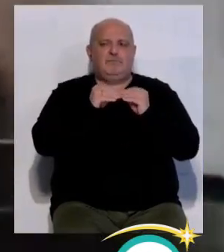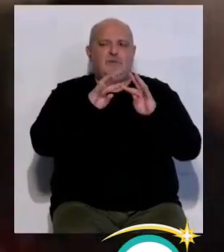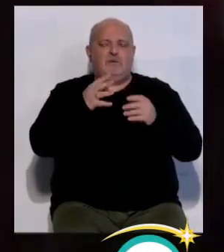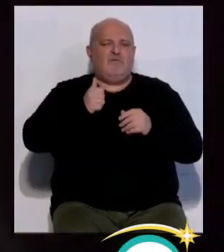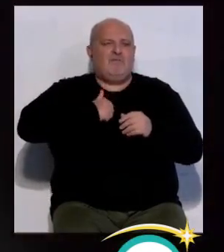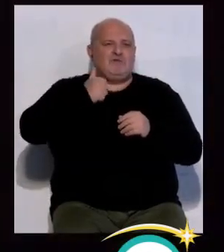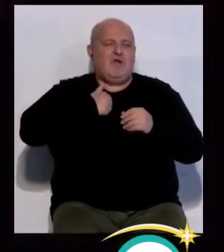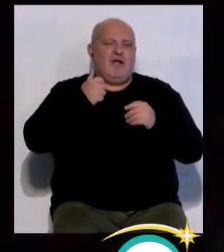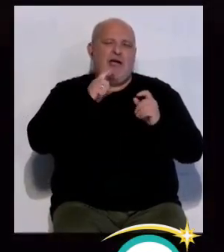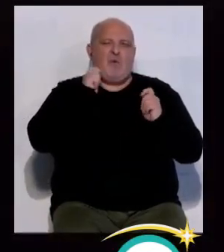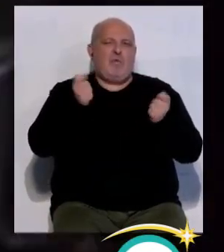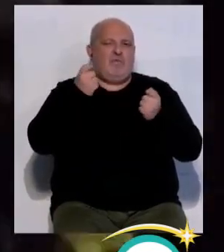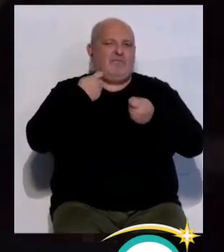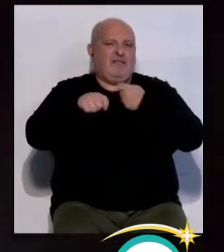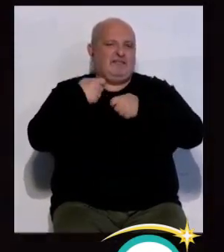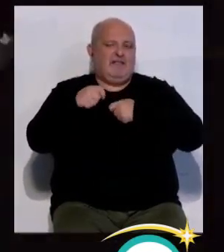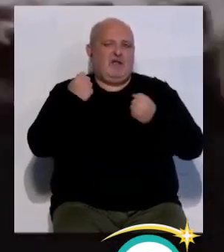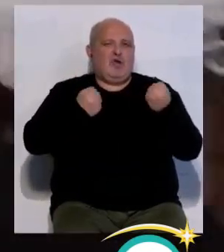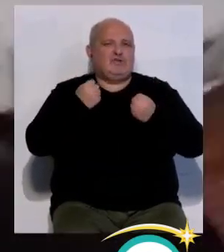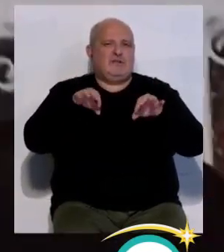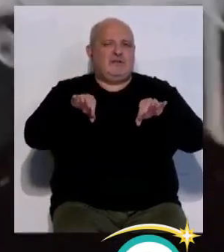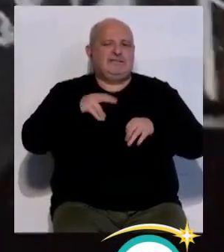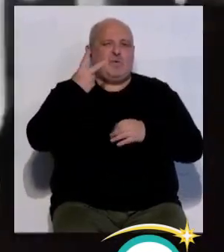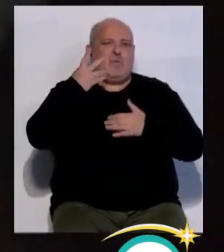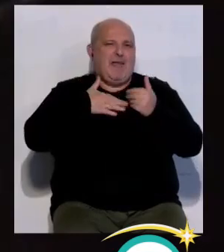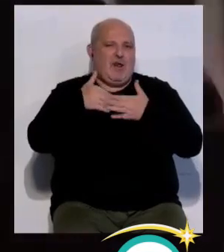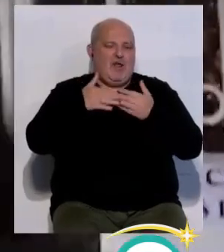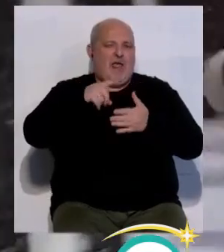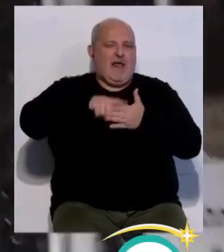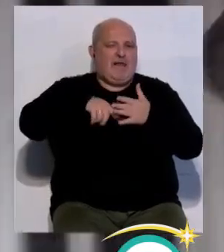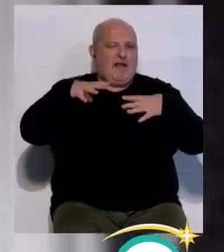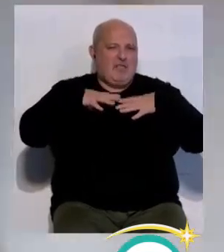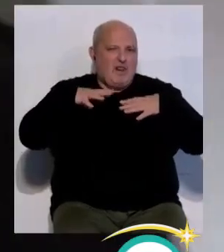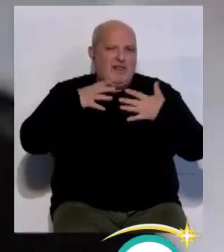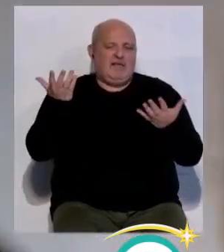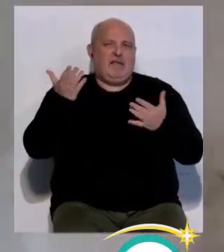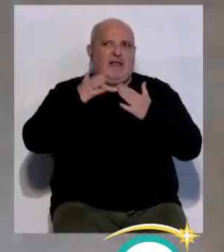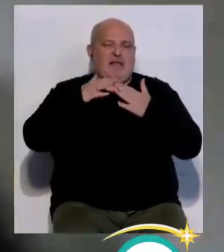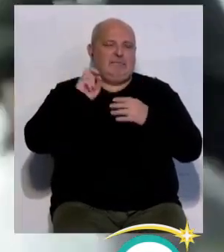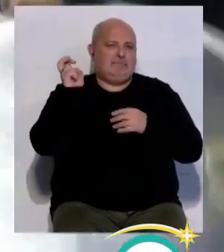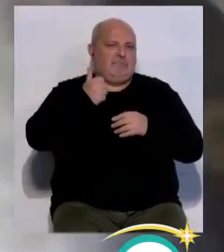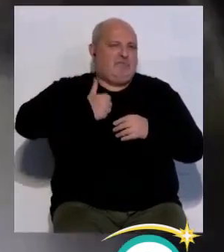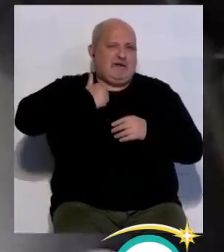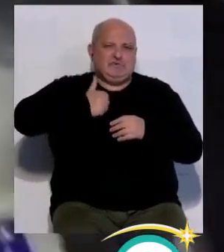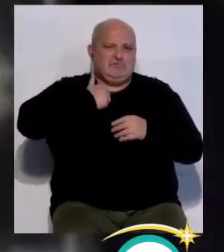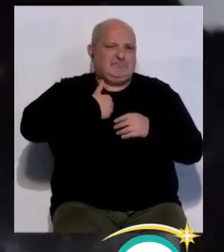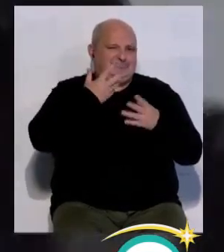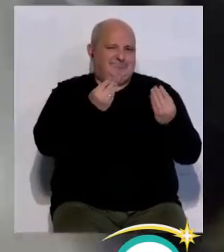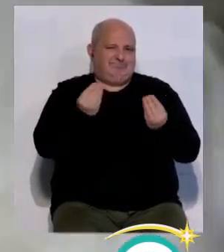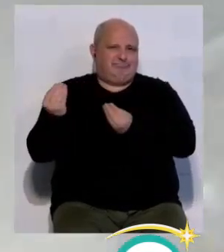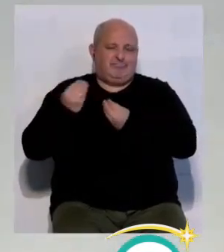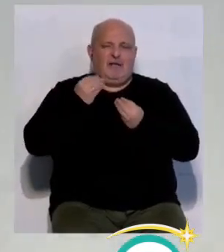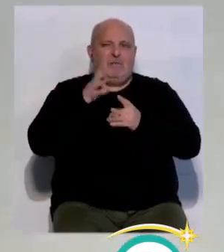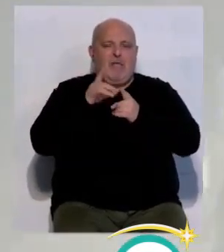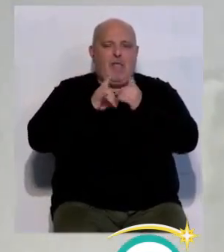Internet falsos anuncios de venta de vehículos de segunda mano, alquiler vacacional de viviendas y otros productos, con los que captaban